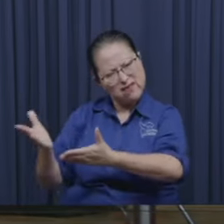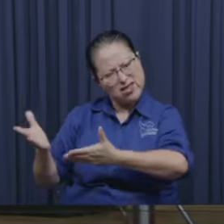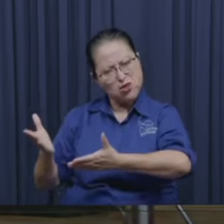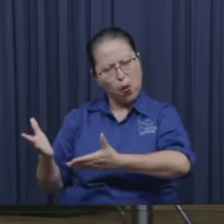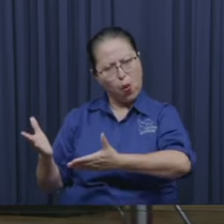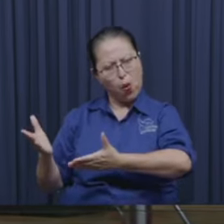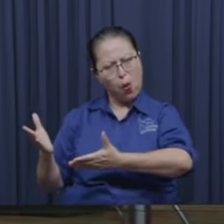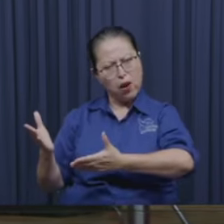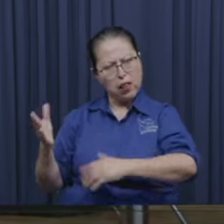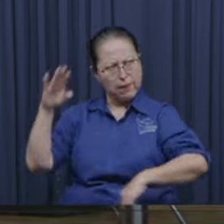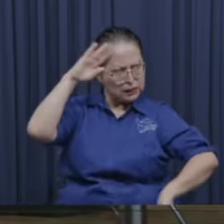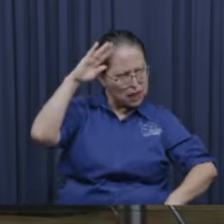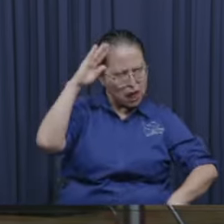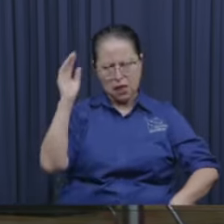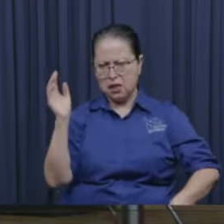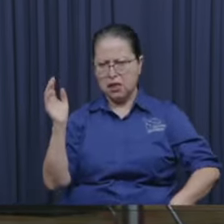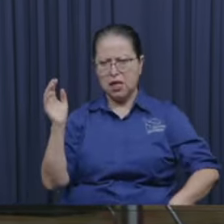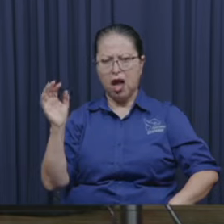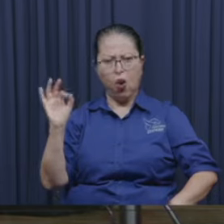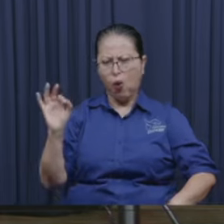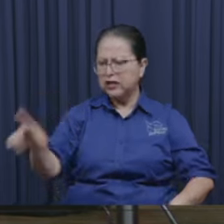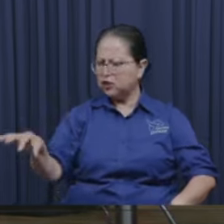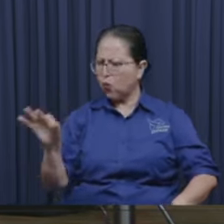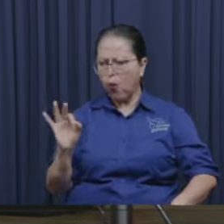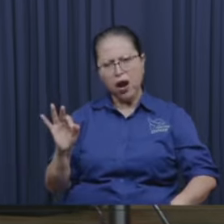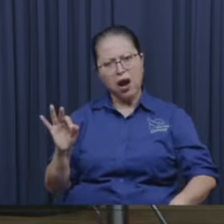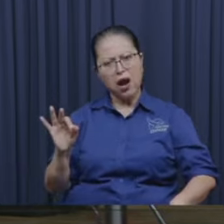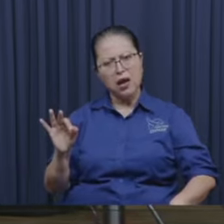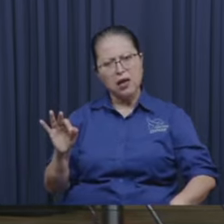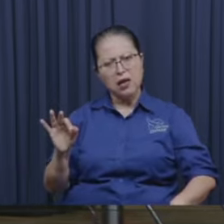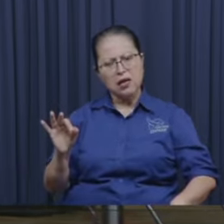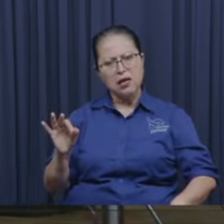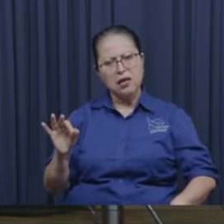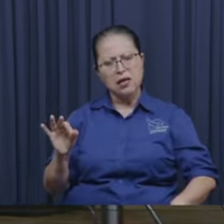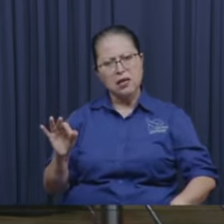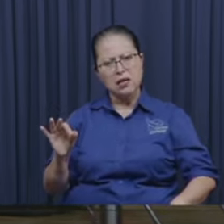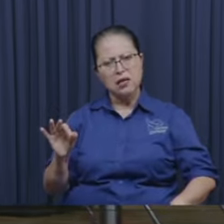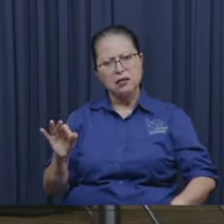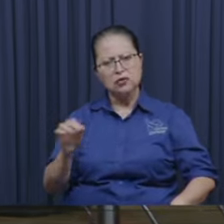que te den el pastorado te llamen al apostolado Para eso vas a